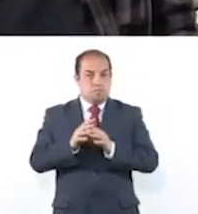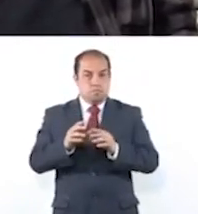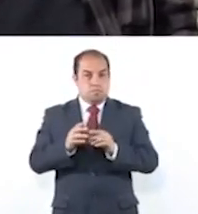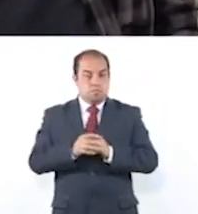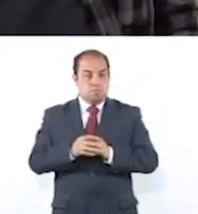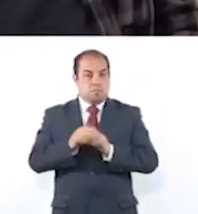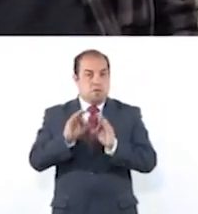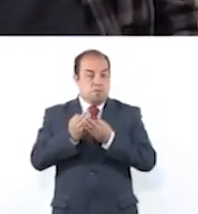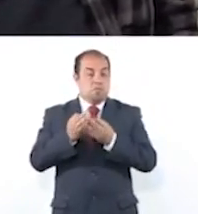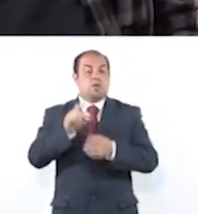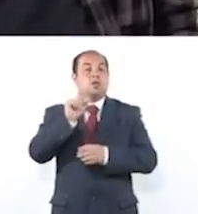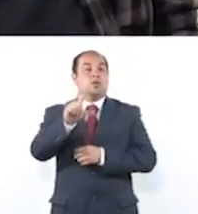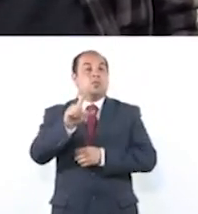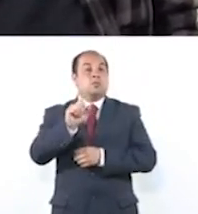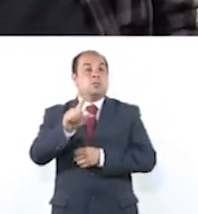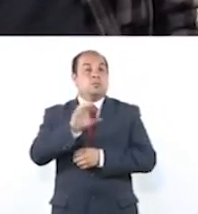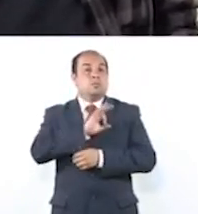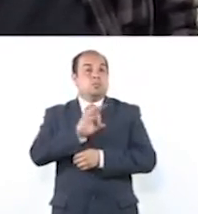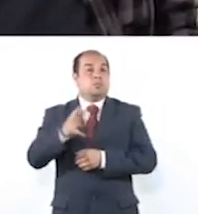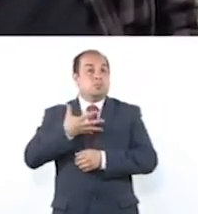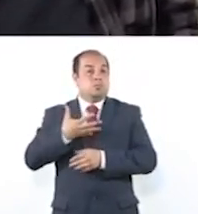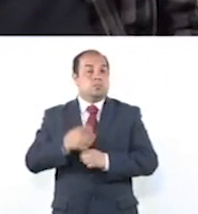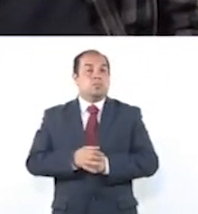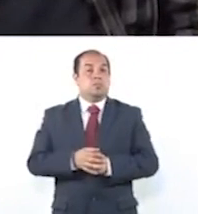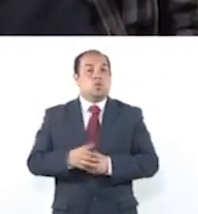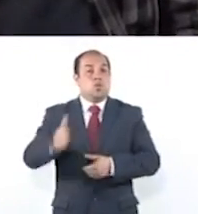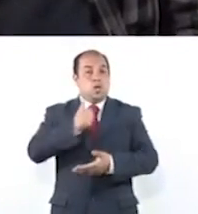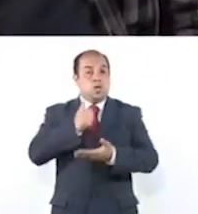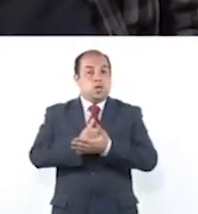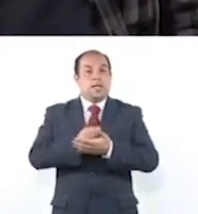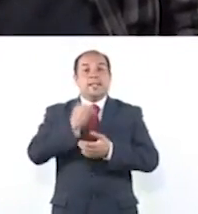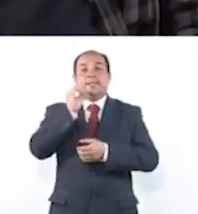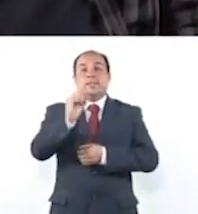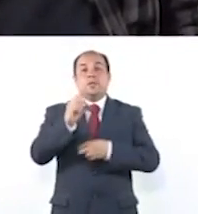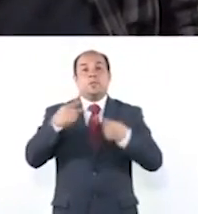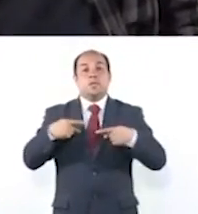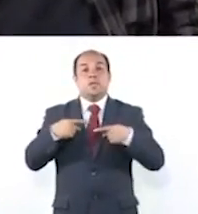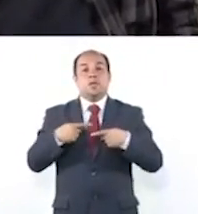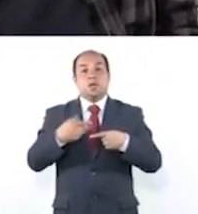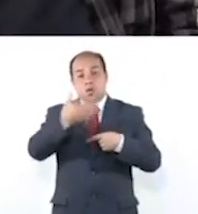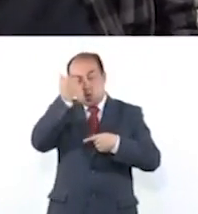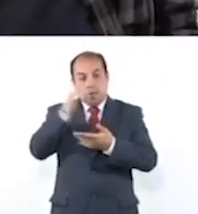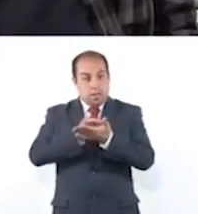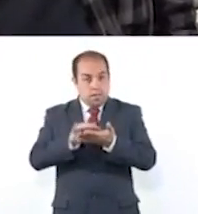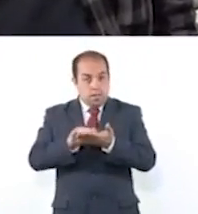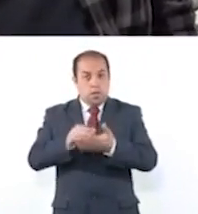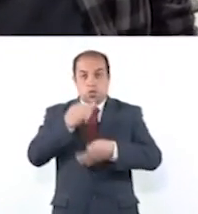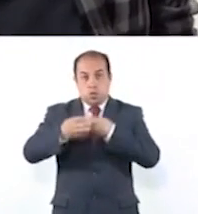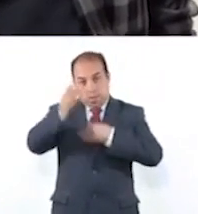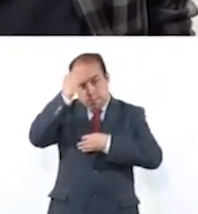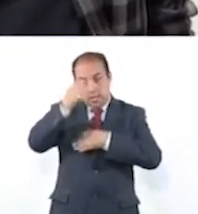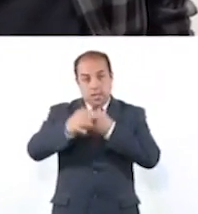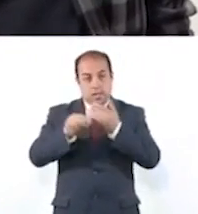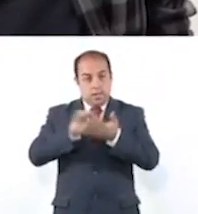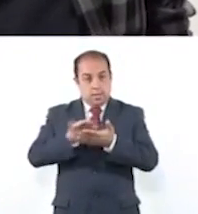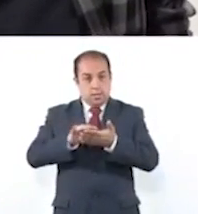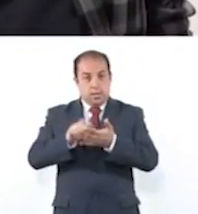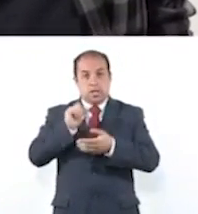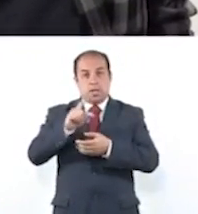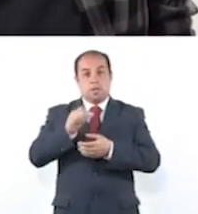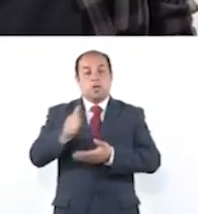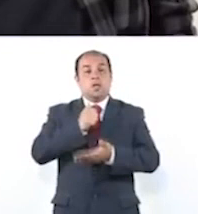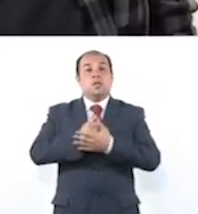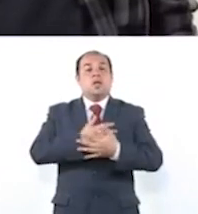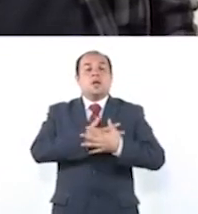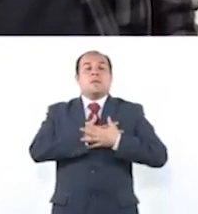para poder ir generando una ciudad con cero analfabetismo y al mismo tiempo una ciudad que ame la lectura